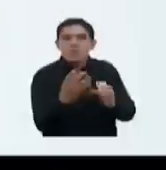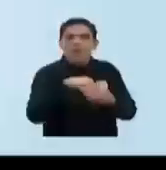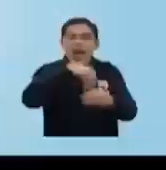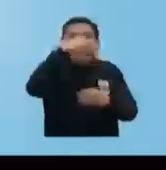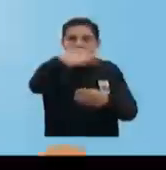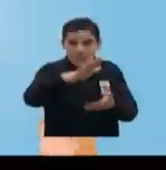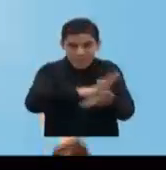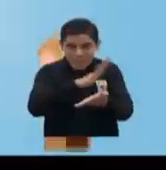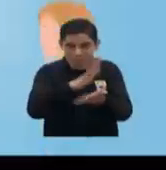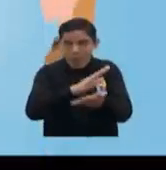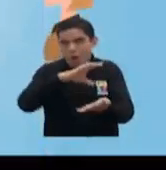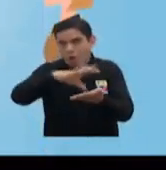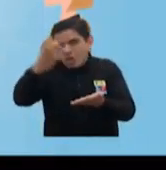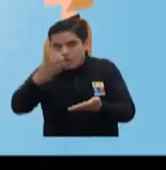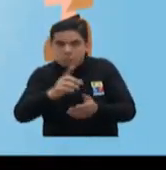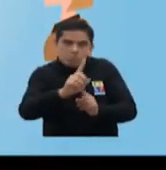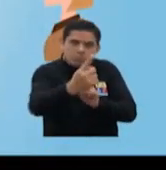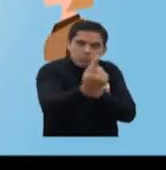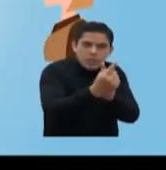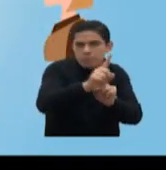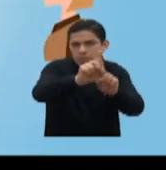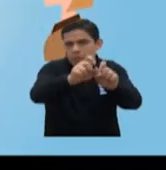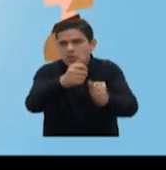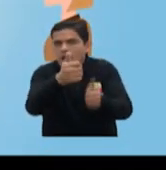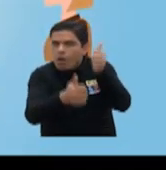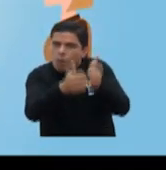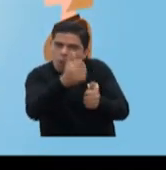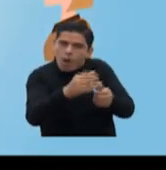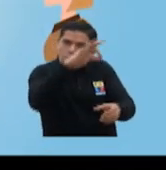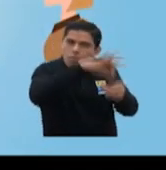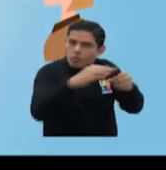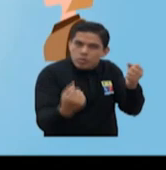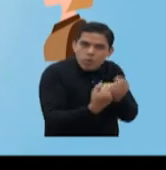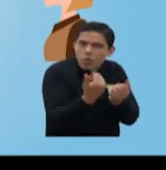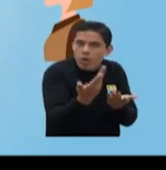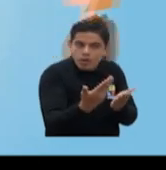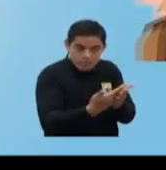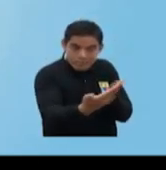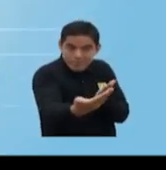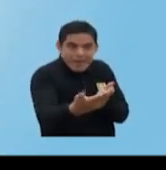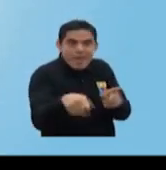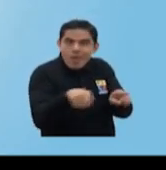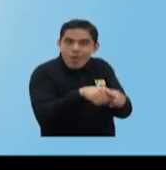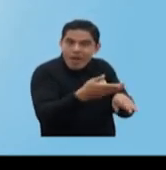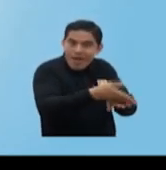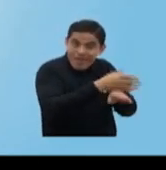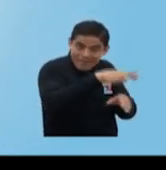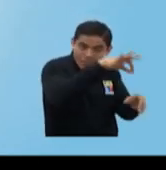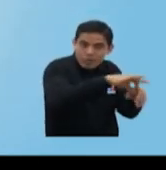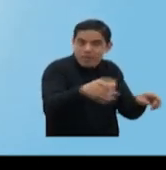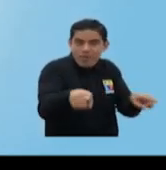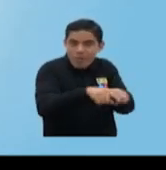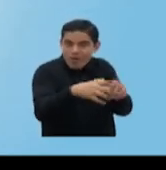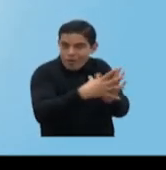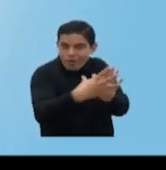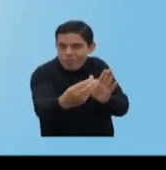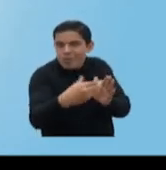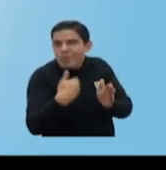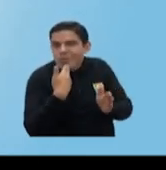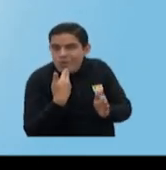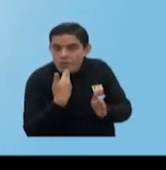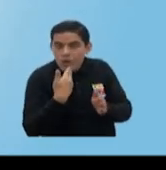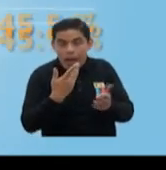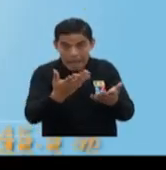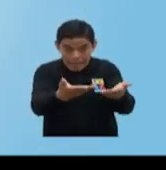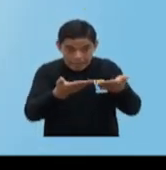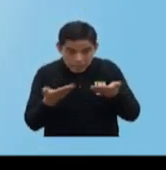recintos electorales, en la que se pregunta por quién votó con la simulación de una papeleta de votación, cuyo proceso llega a establecer una estimación